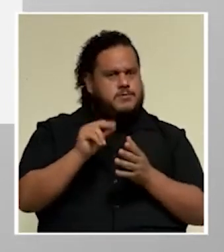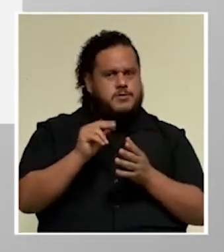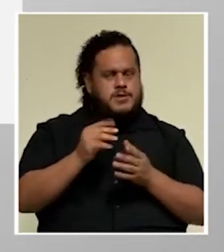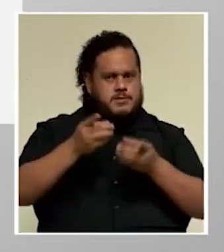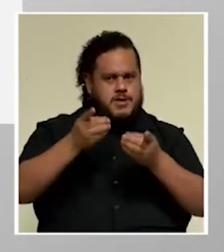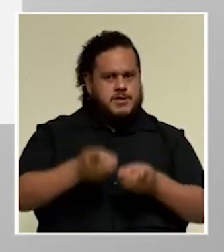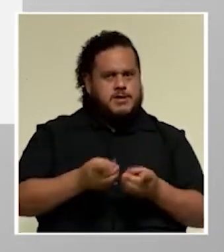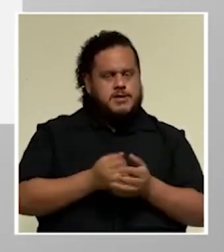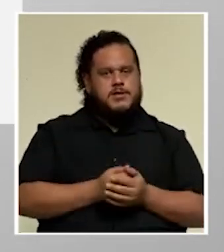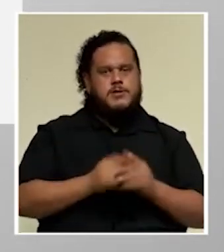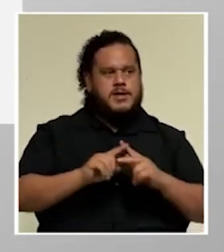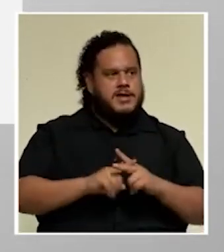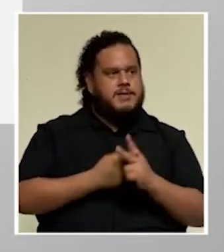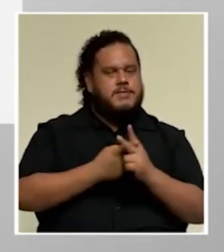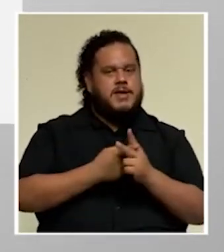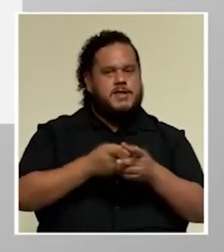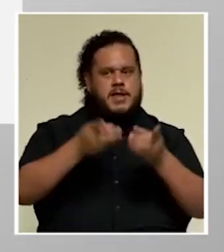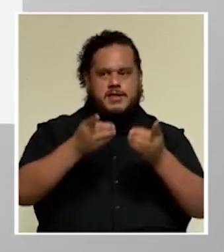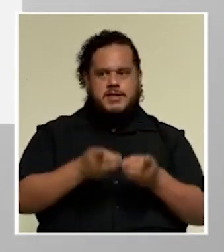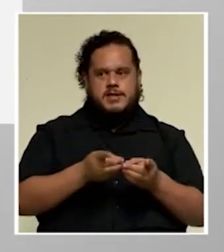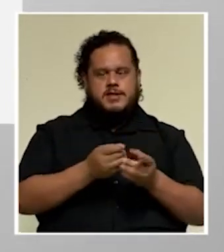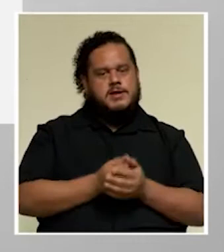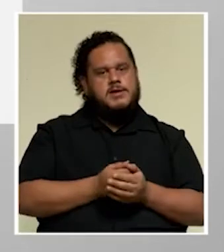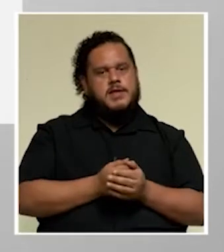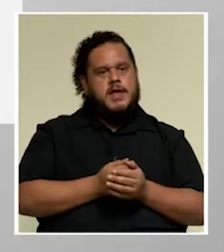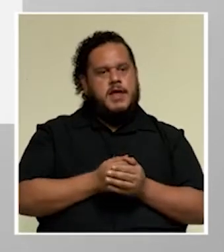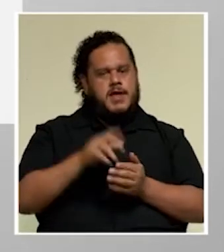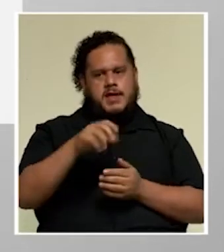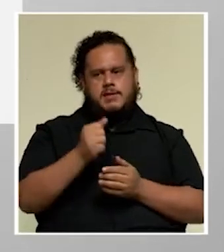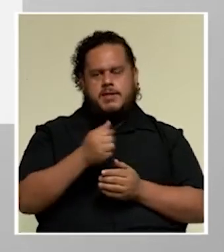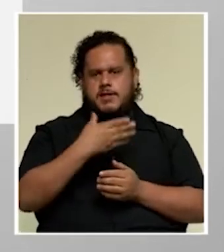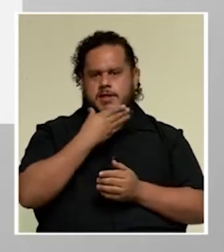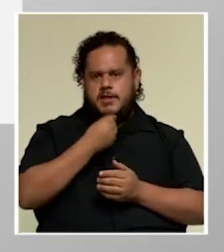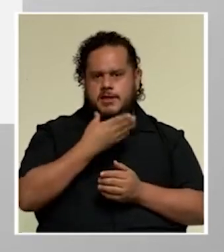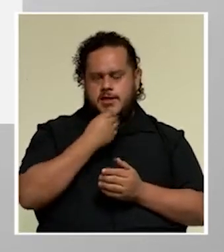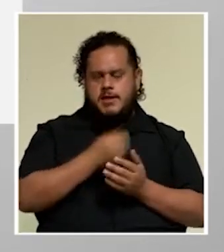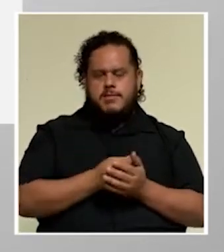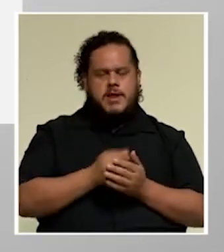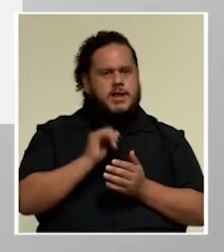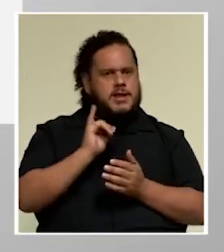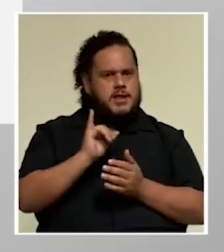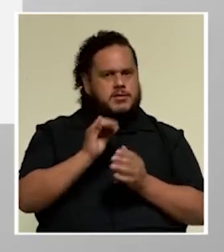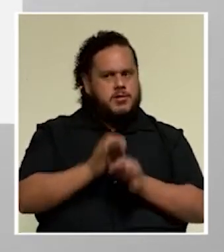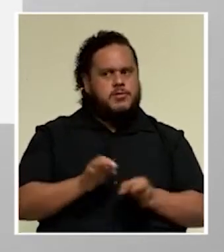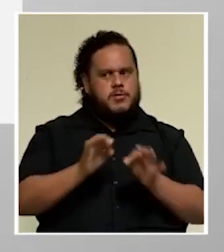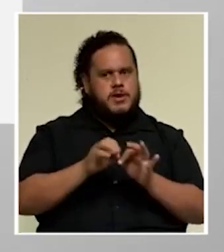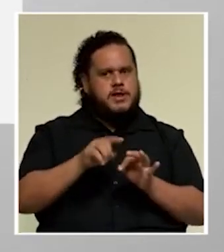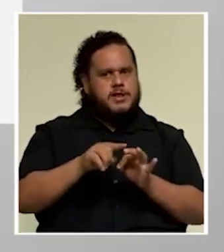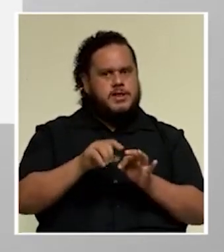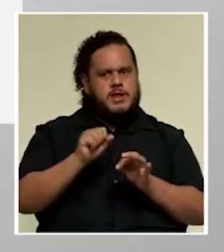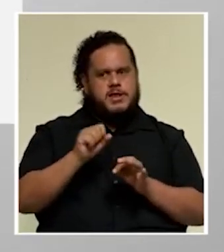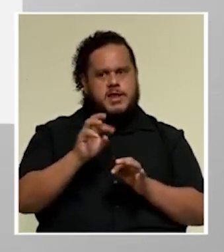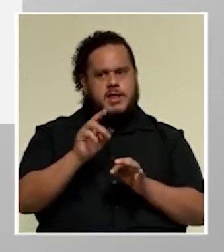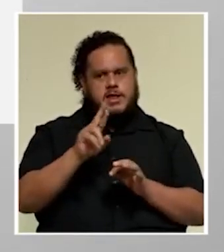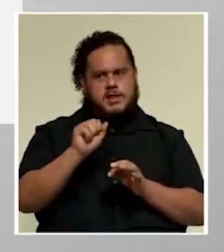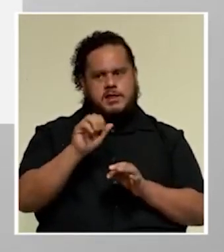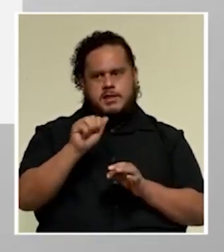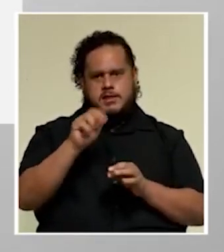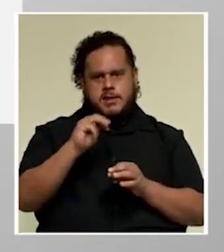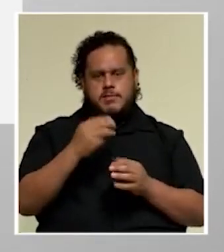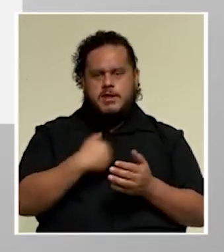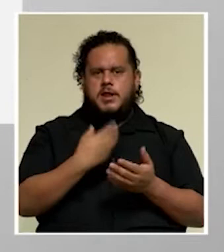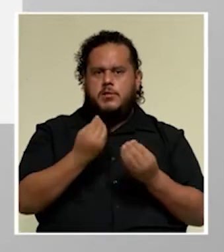decidido. Empieza a decidirse por ahí del mes de diciembre, y vean lo importante de este sprint que están teniendo muchas de las